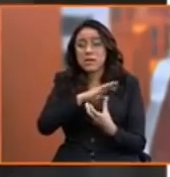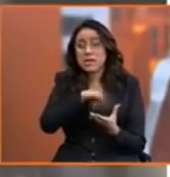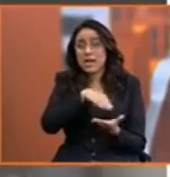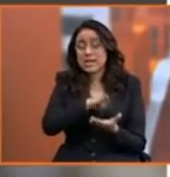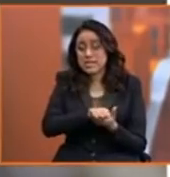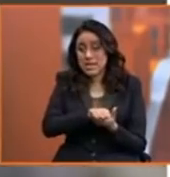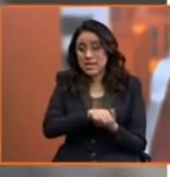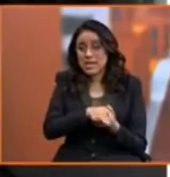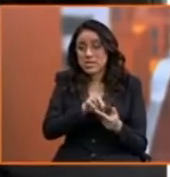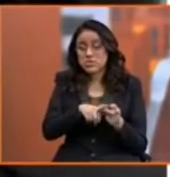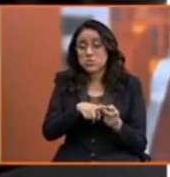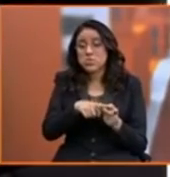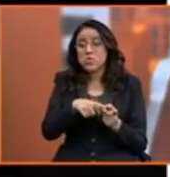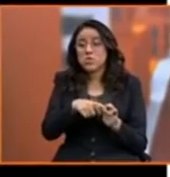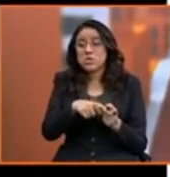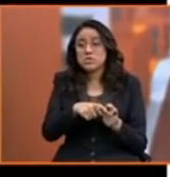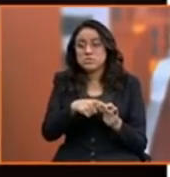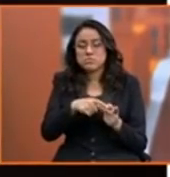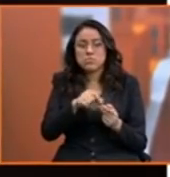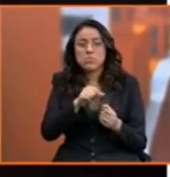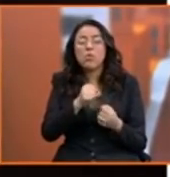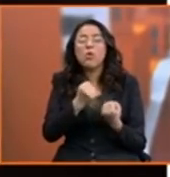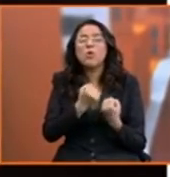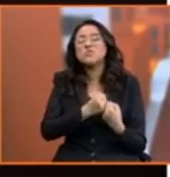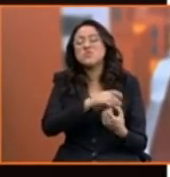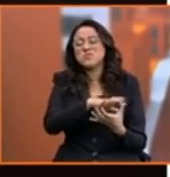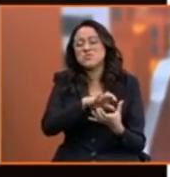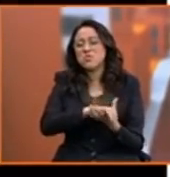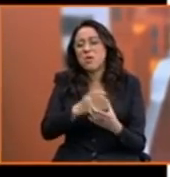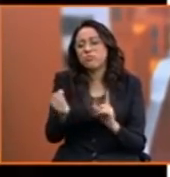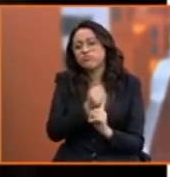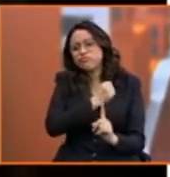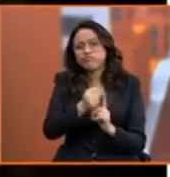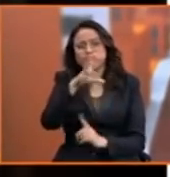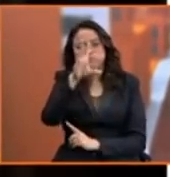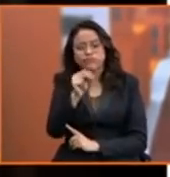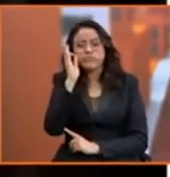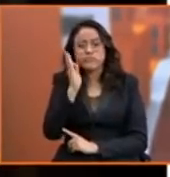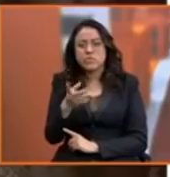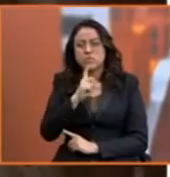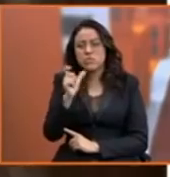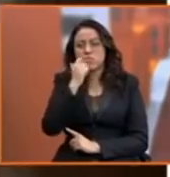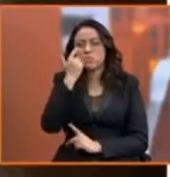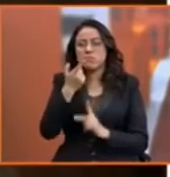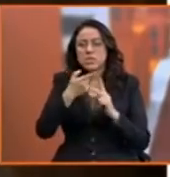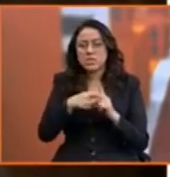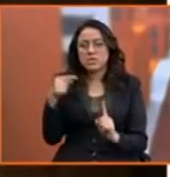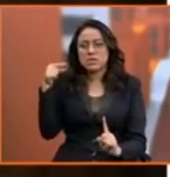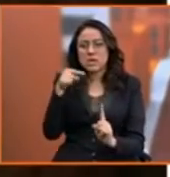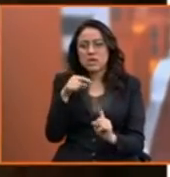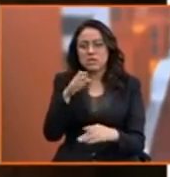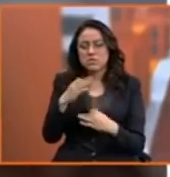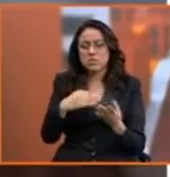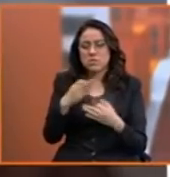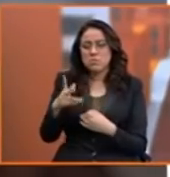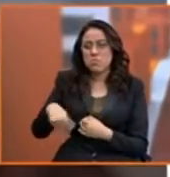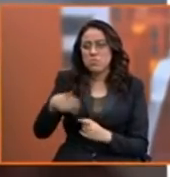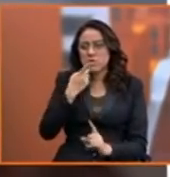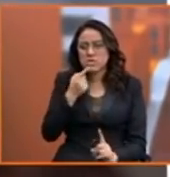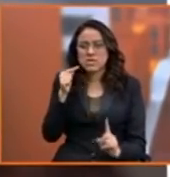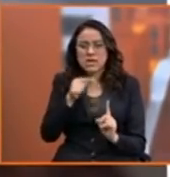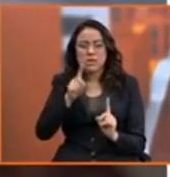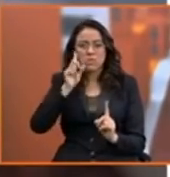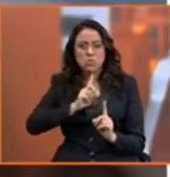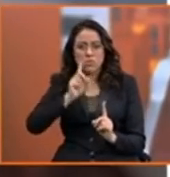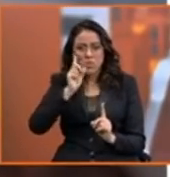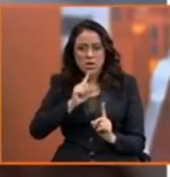marido la maltrataba y dijo, no más, yo no estoy dispuesta a esto. Y ahí fue donde la empezó a señalar el pueblo, ¿no? Como una